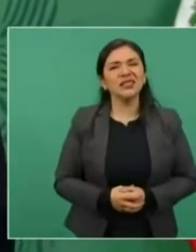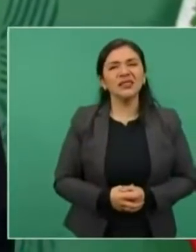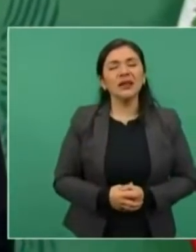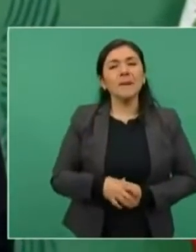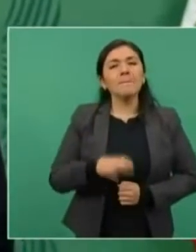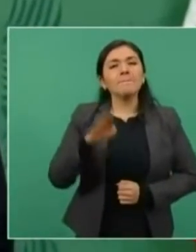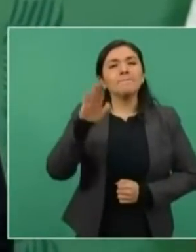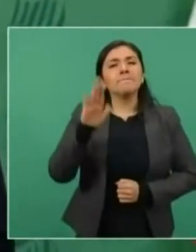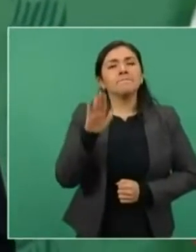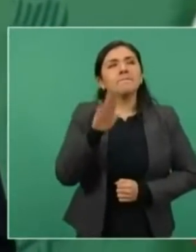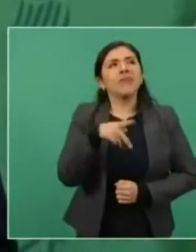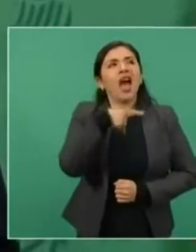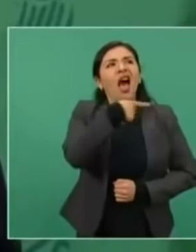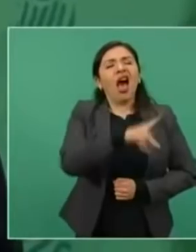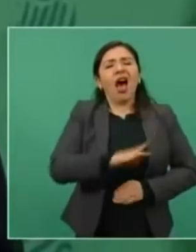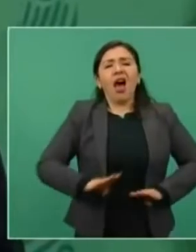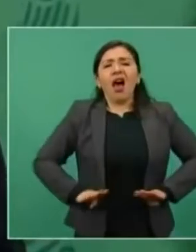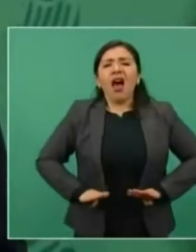actitud